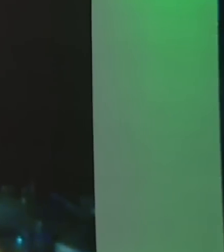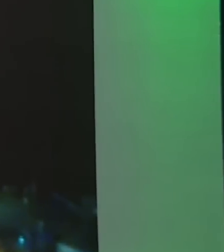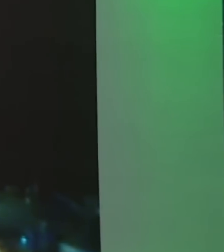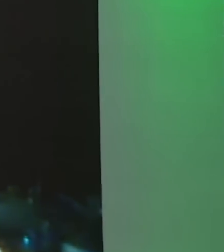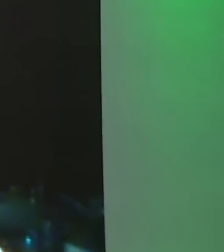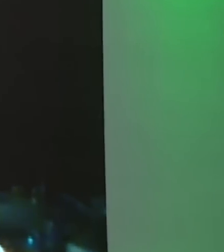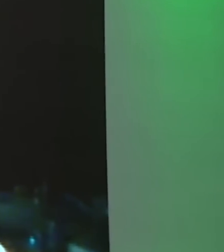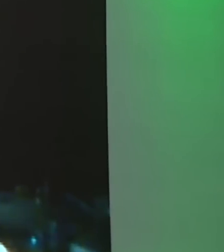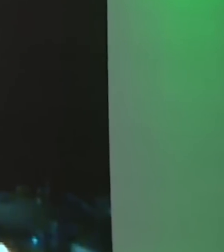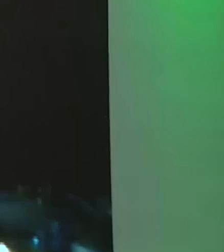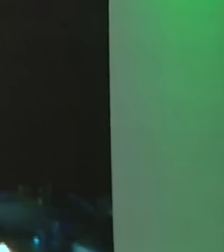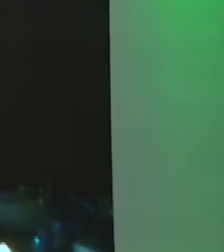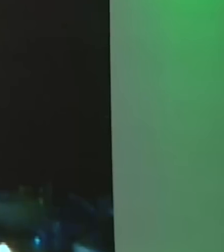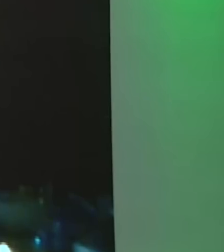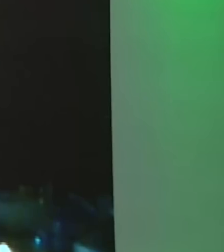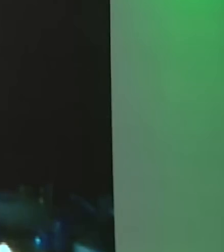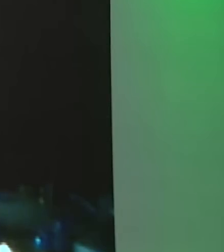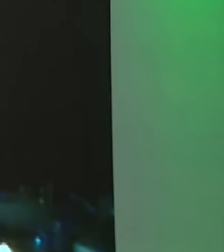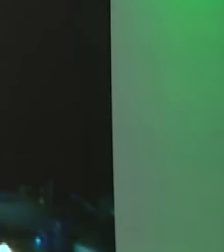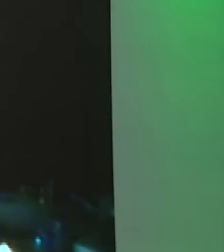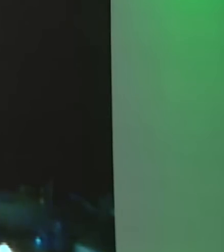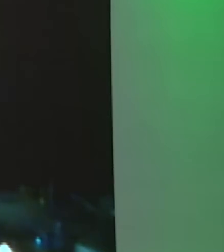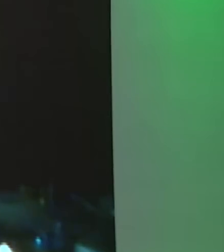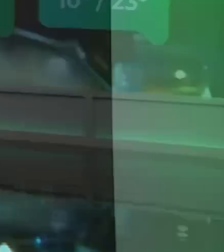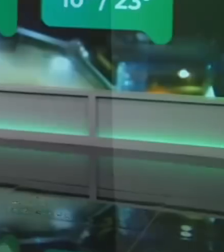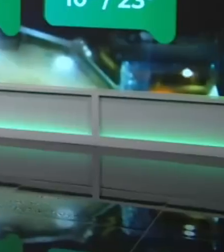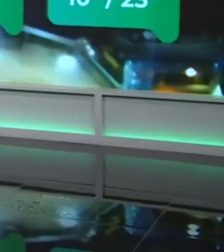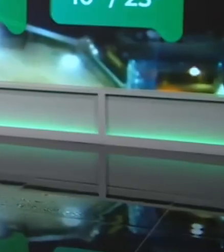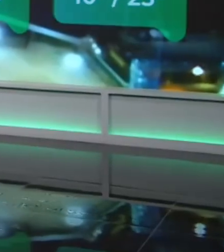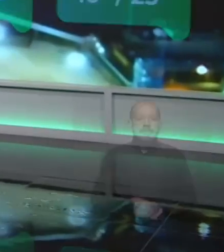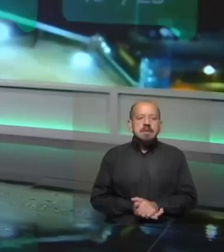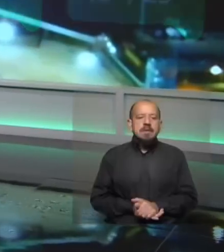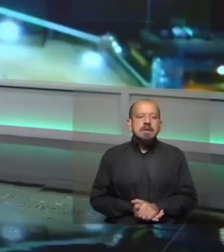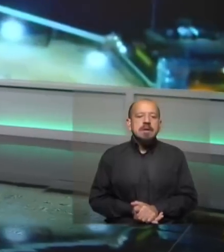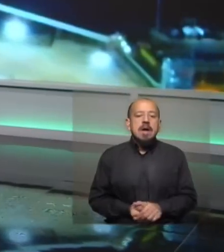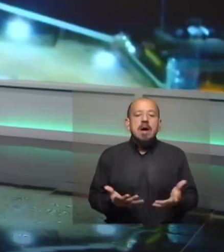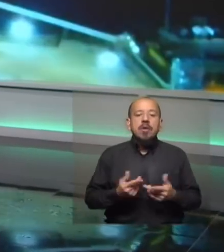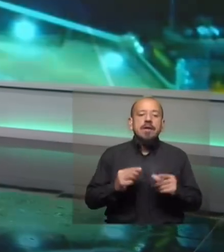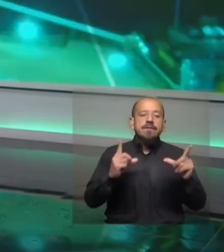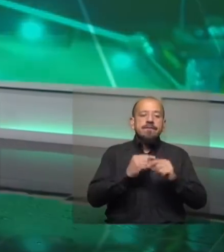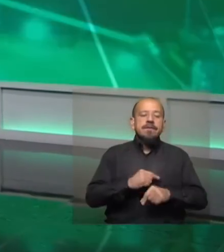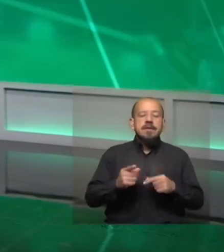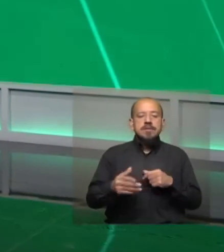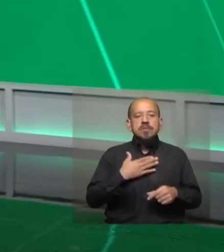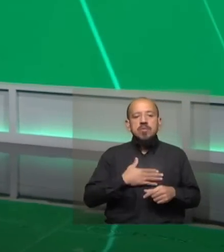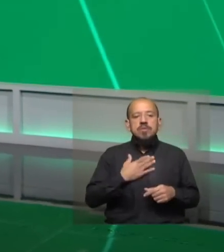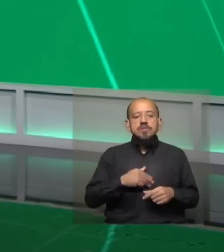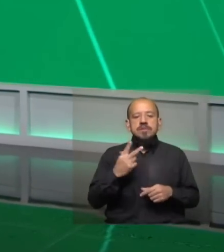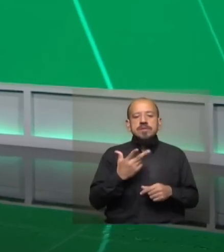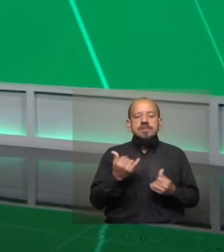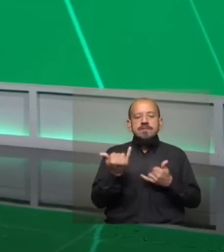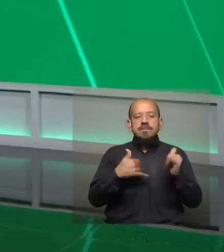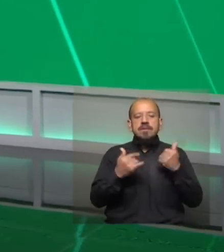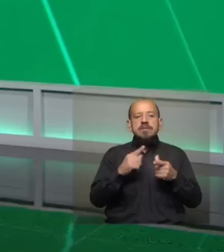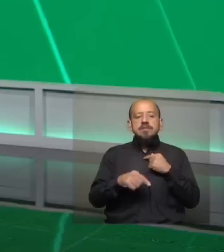grados de máxima un poquito más de sol también Bueno estamos cerrando prácticamente ha sido un gusto compartir estos tres días de informativo contigo